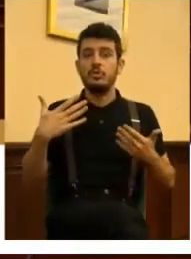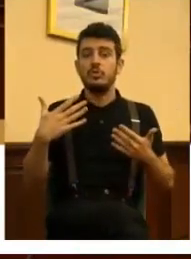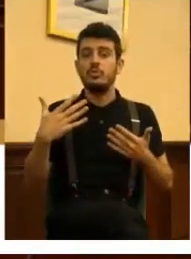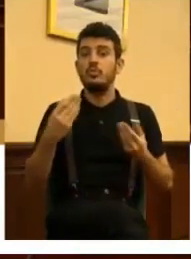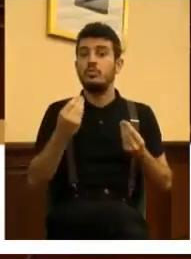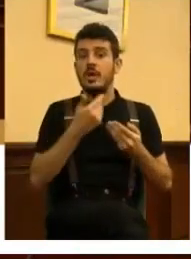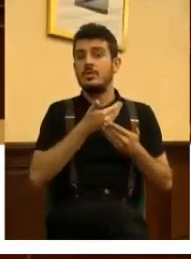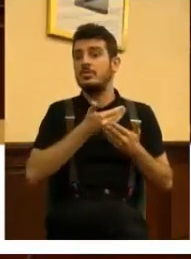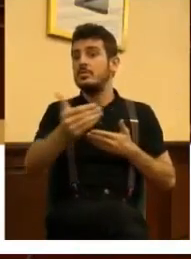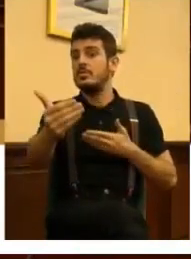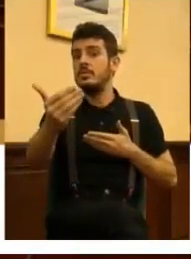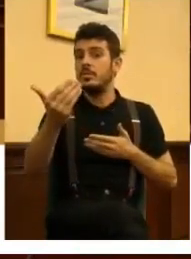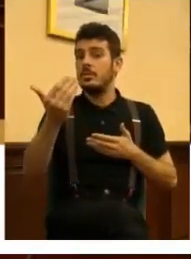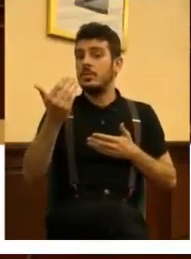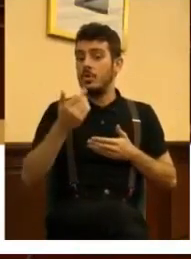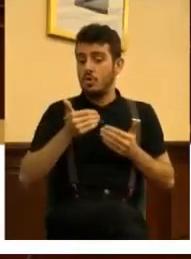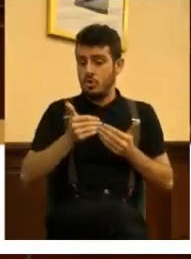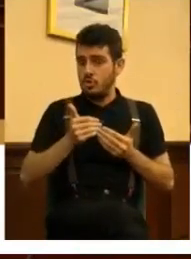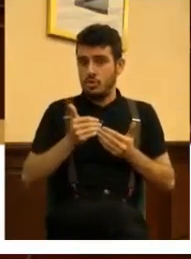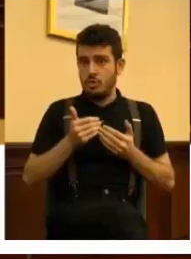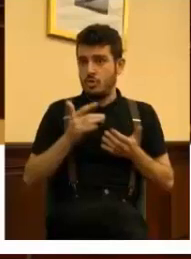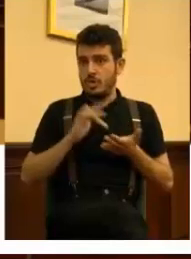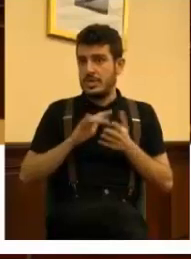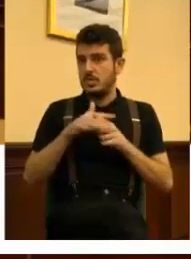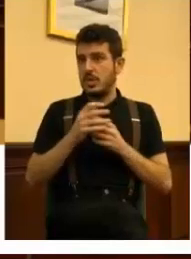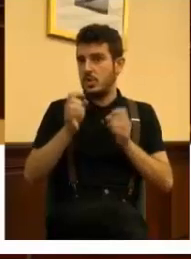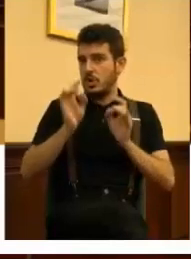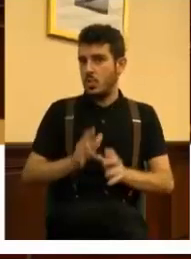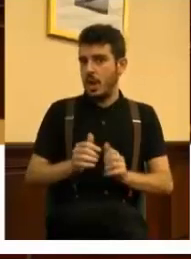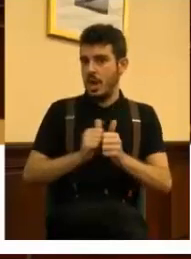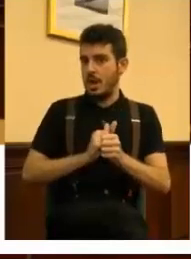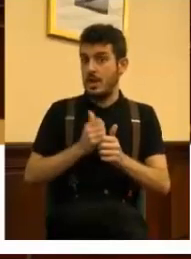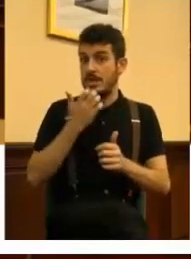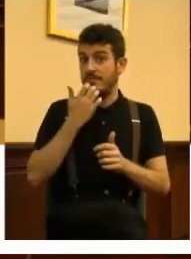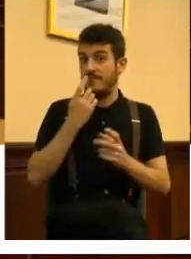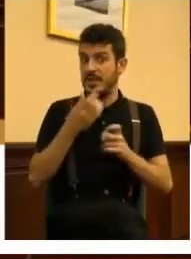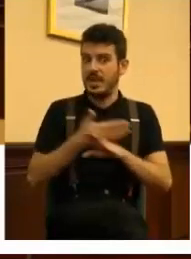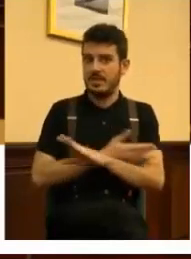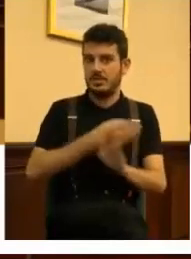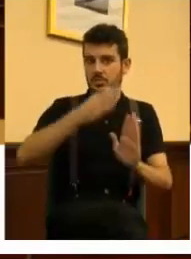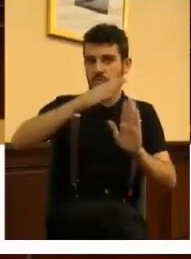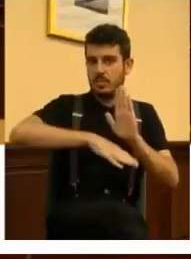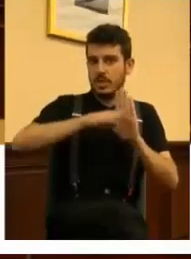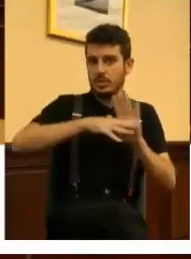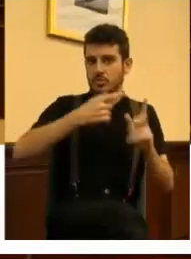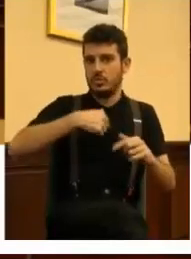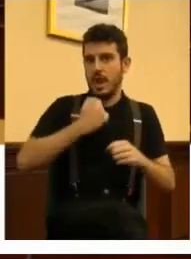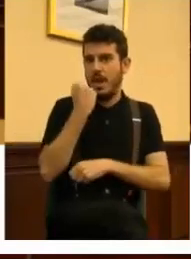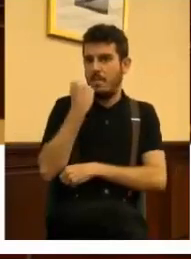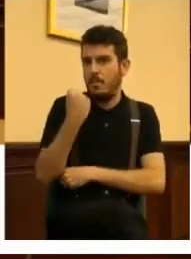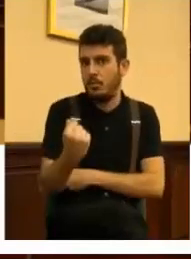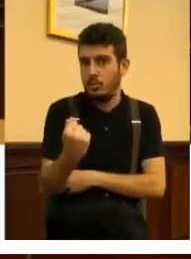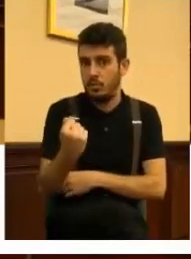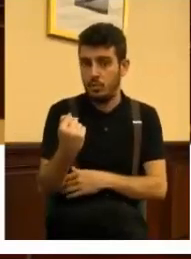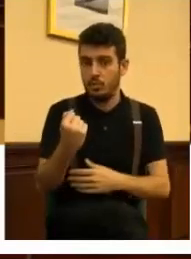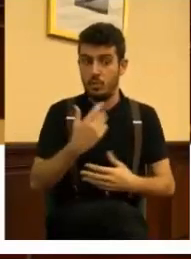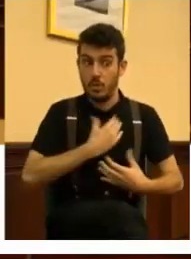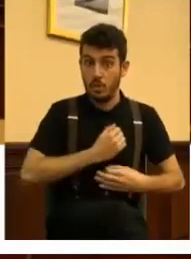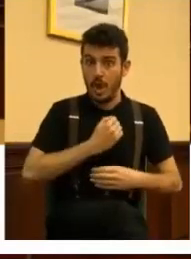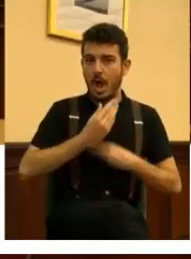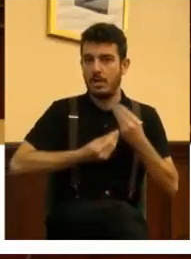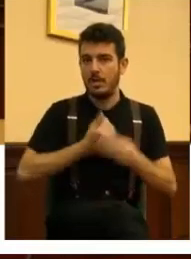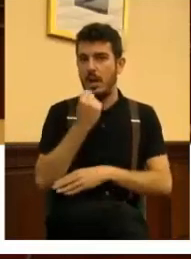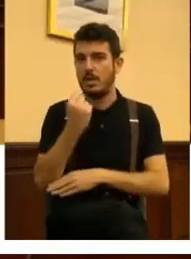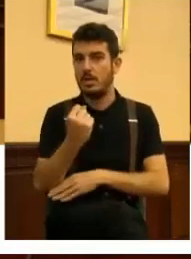muy poco, si no adoptamos todas las medidas posibles para apoyarlas, pues por todas esas familias,